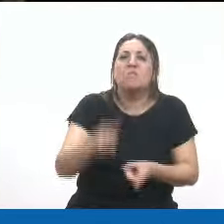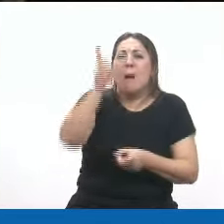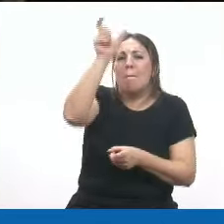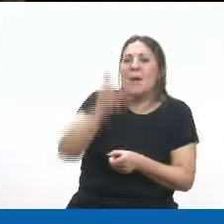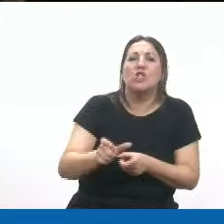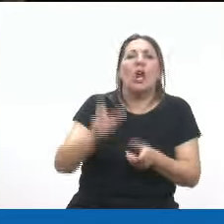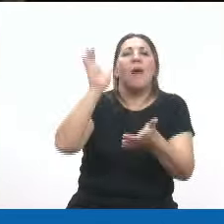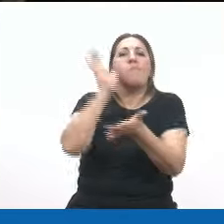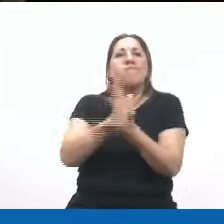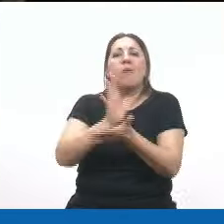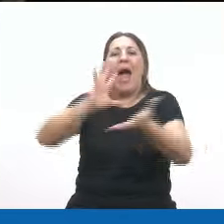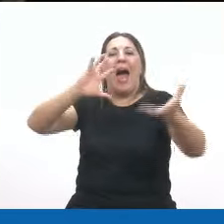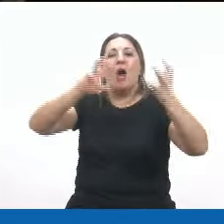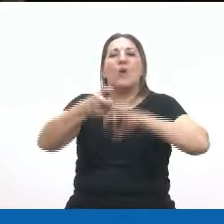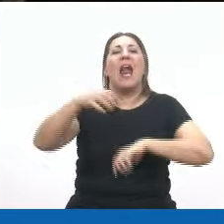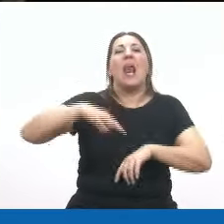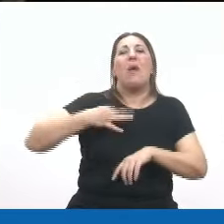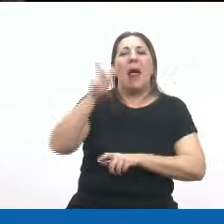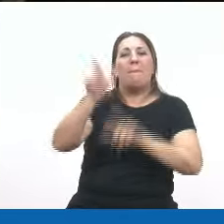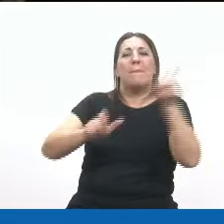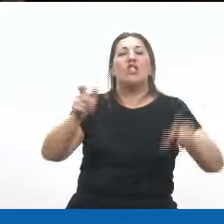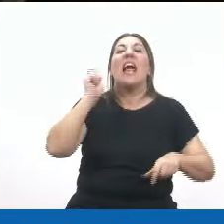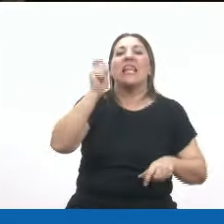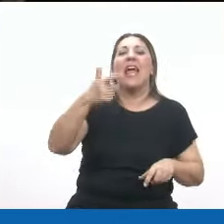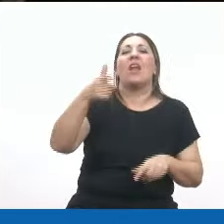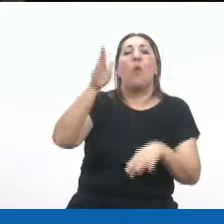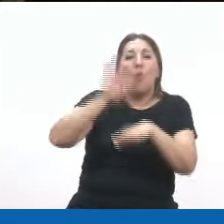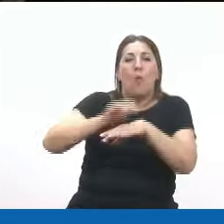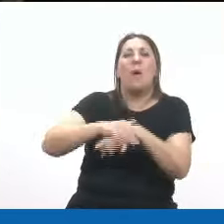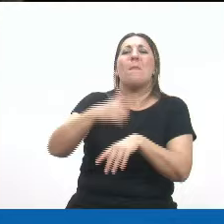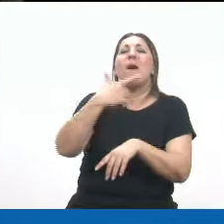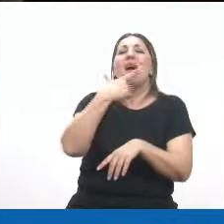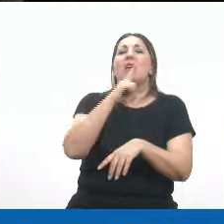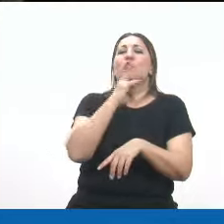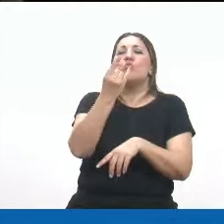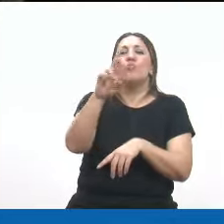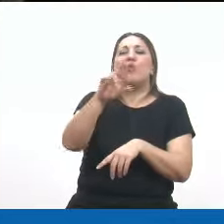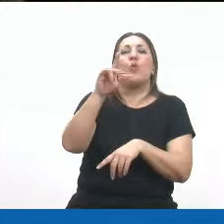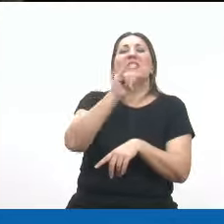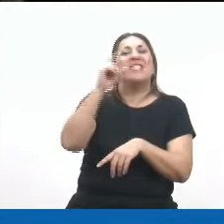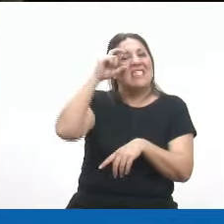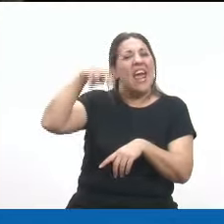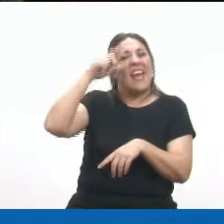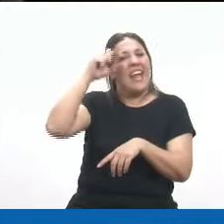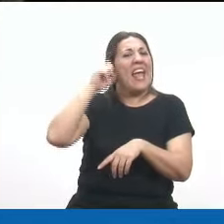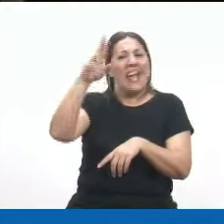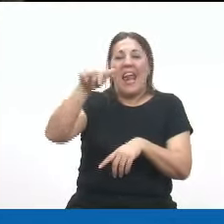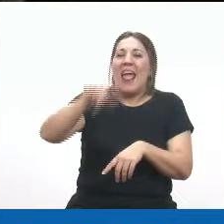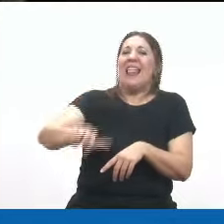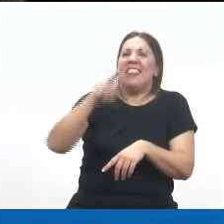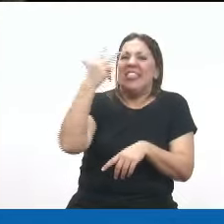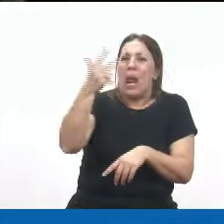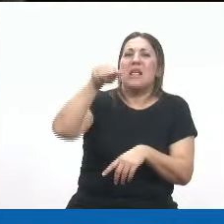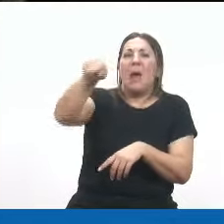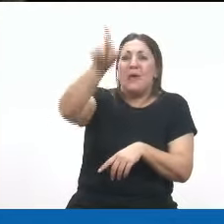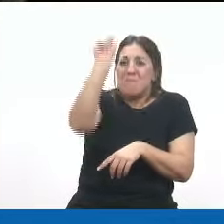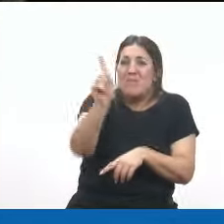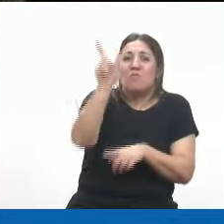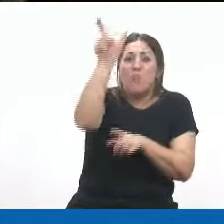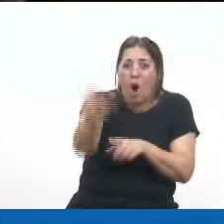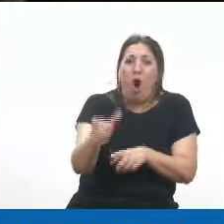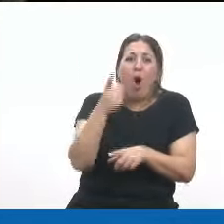argentinos esener 40 años y es la tercera vez que veo este tipo que nos arruina la vida a todos los